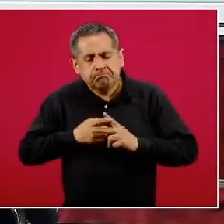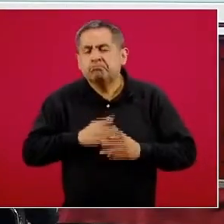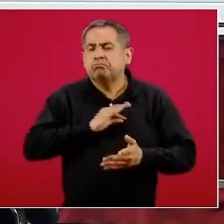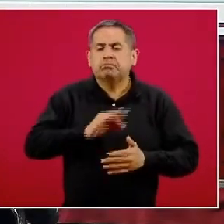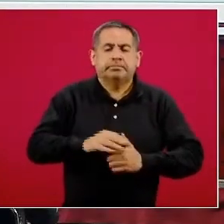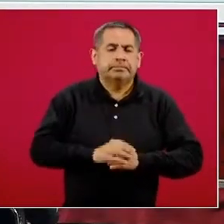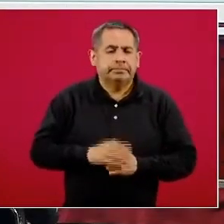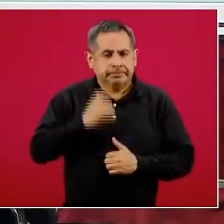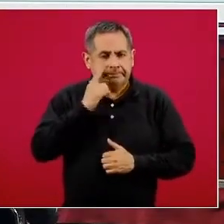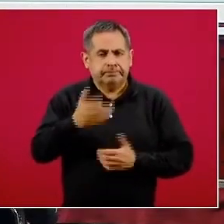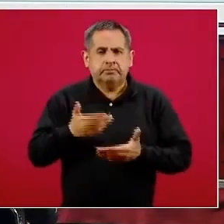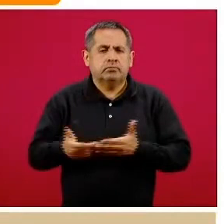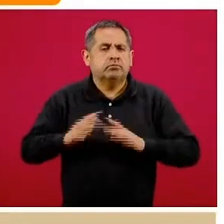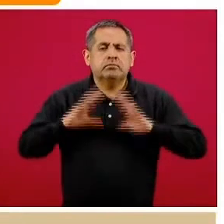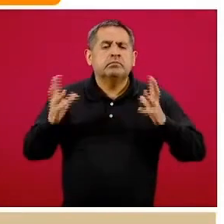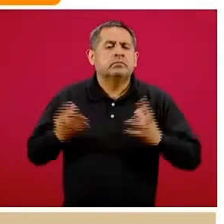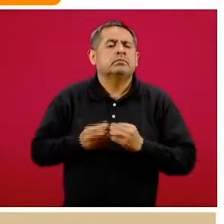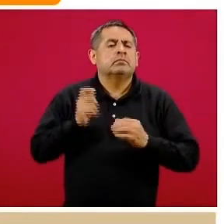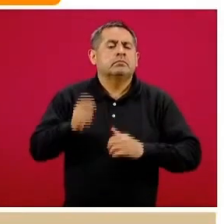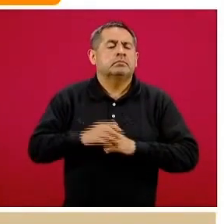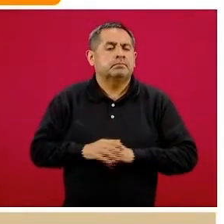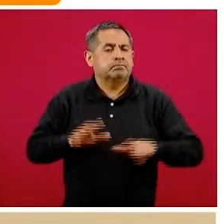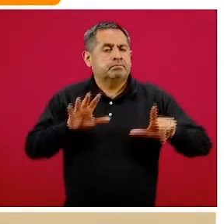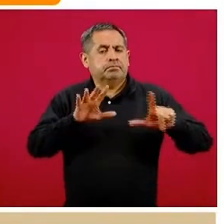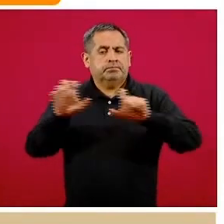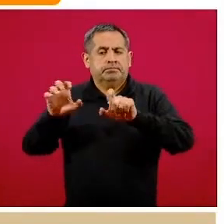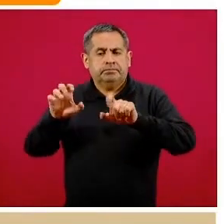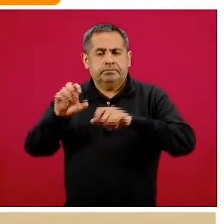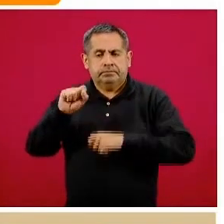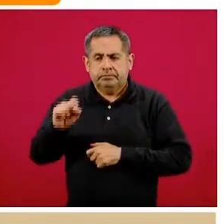Tenemos actualmente un total de